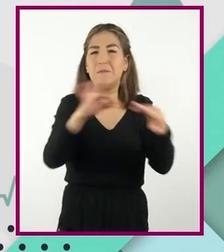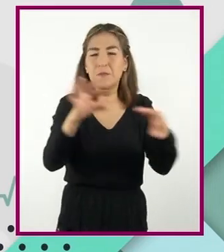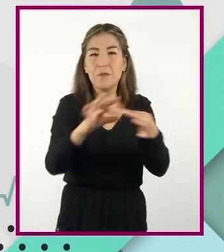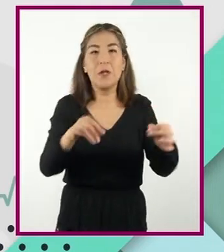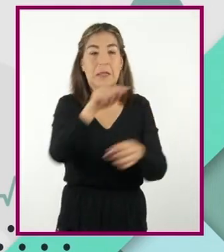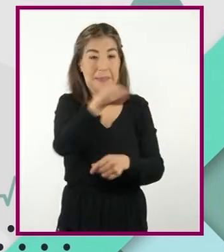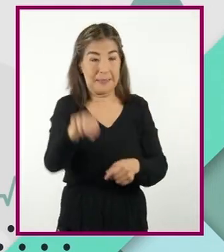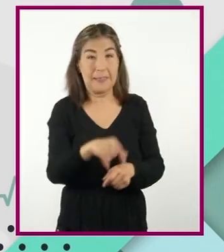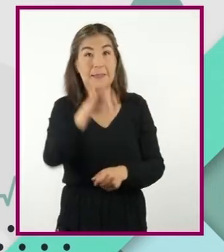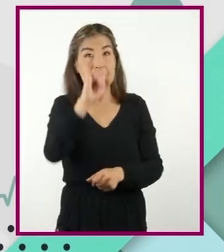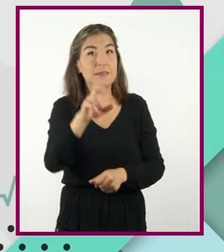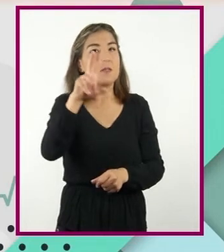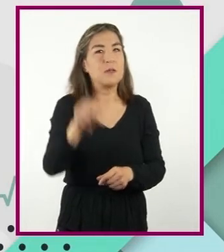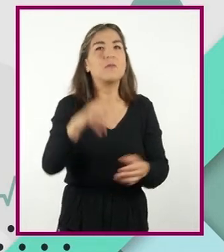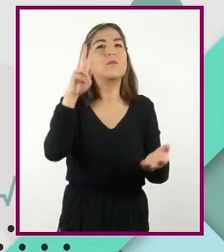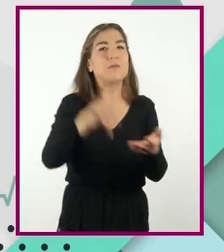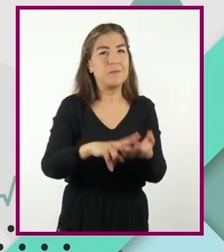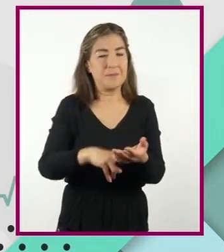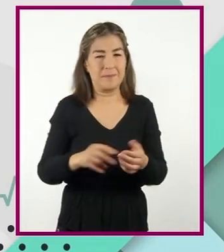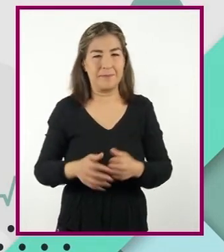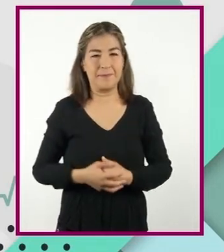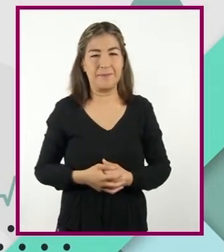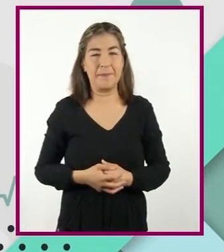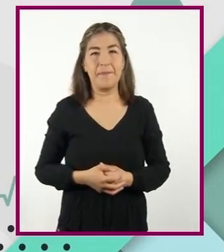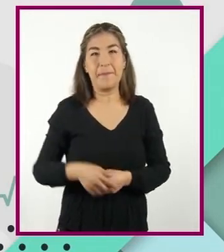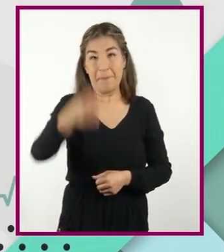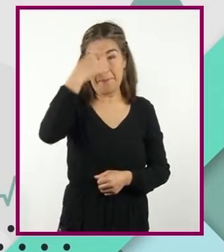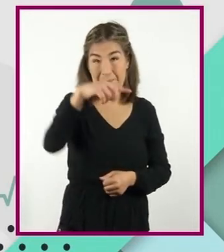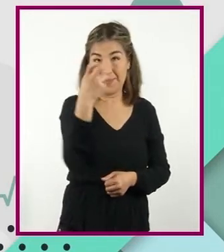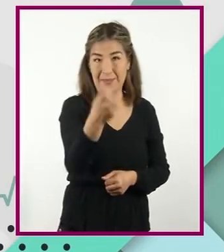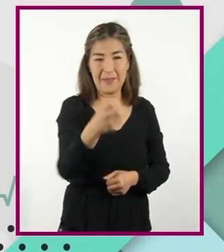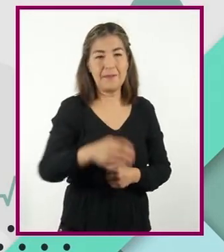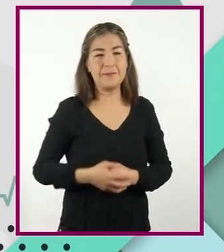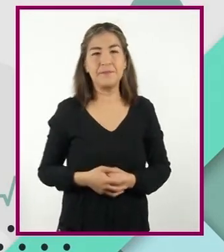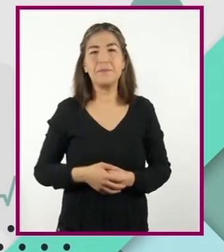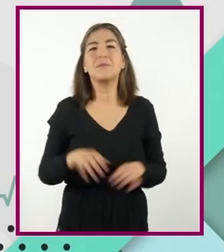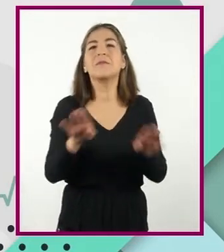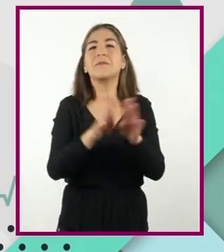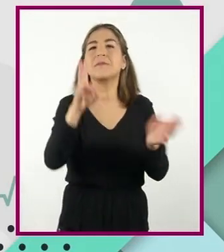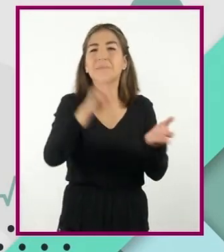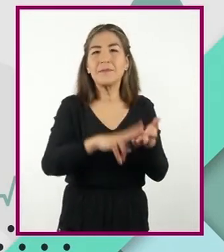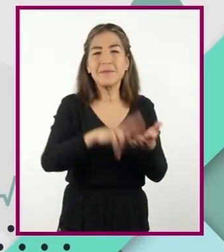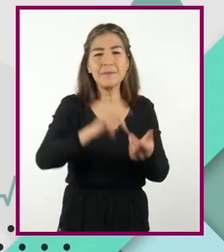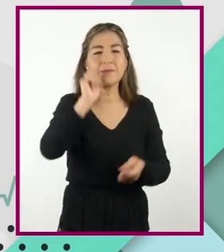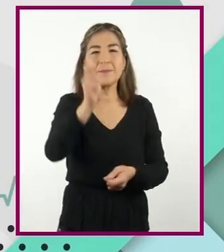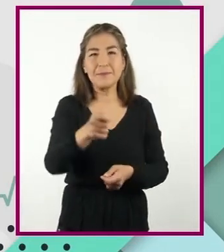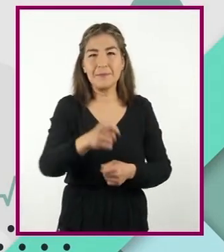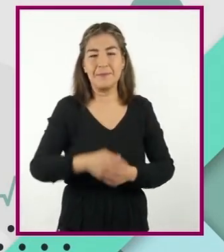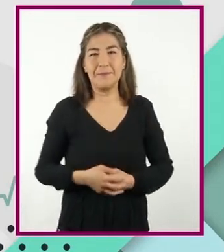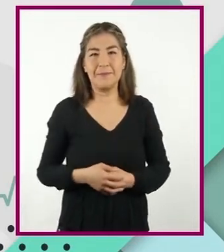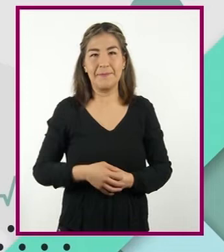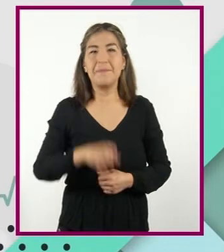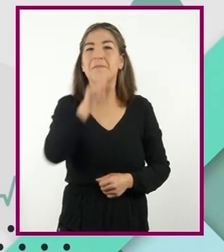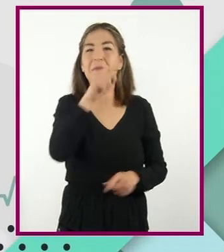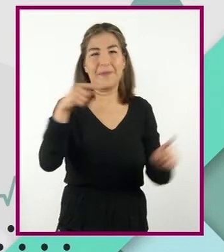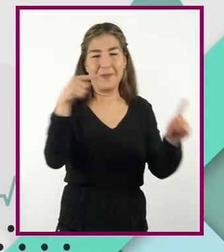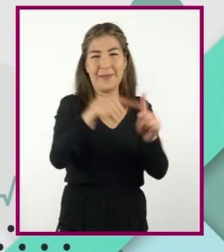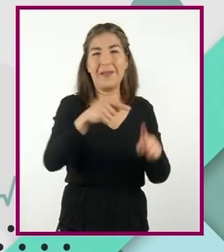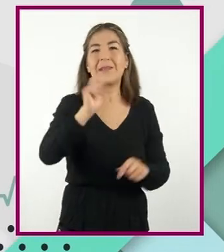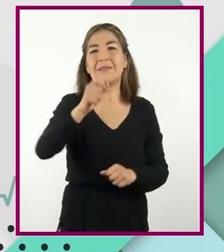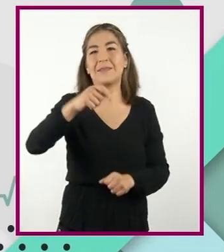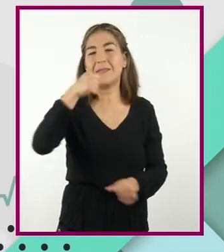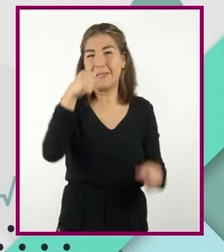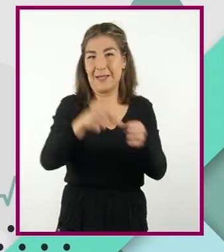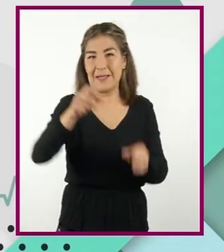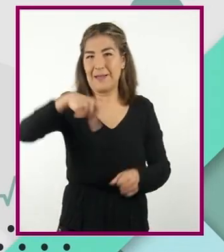son o no proporcionales. Para ello, calculemos la constante de proporcionalidad directa K, ya